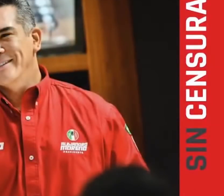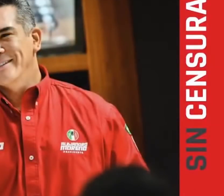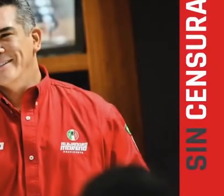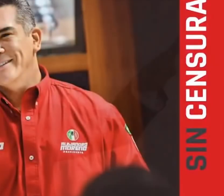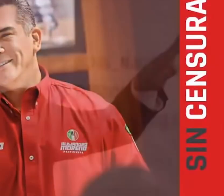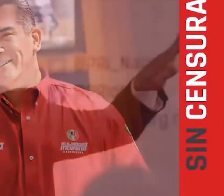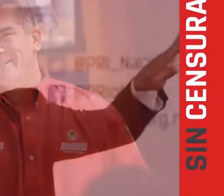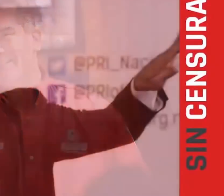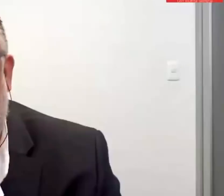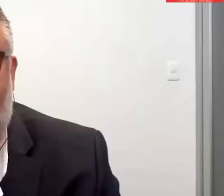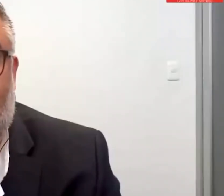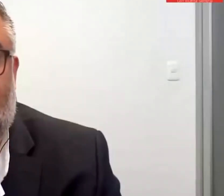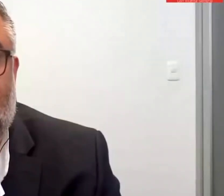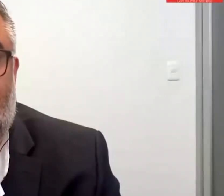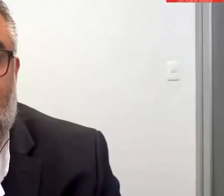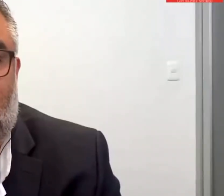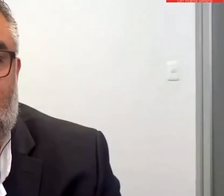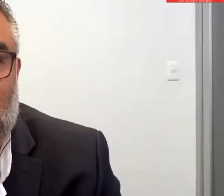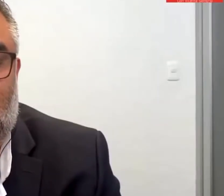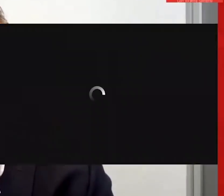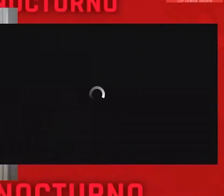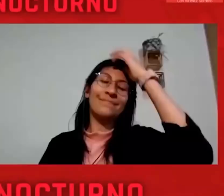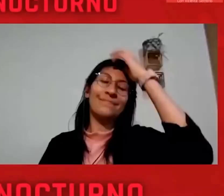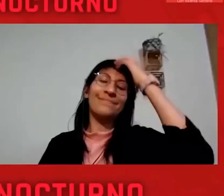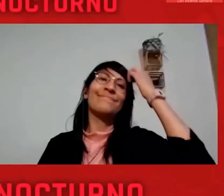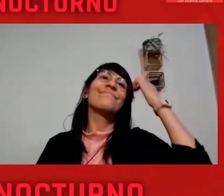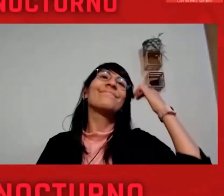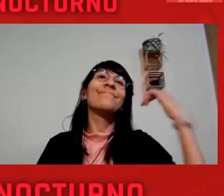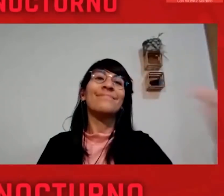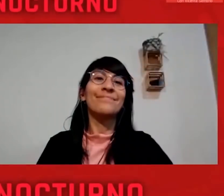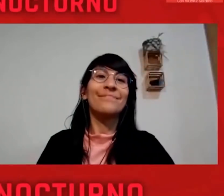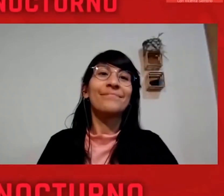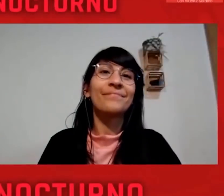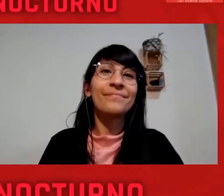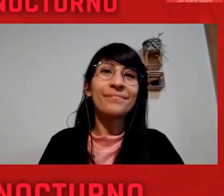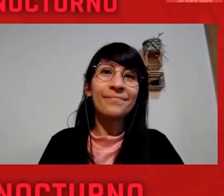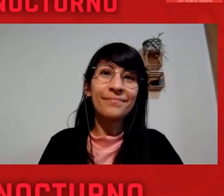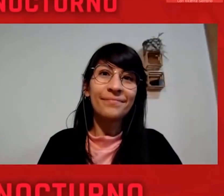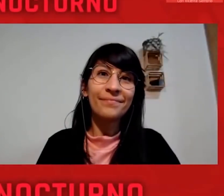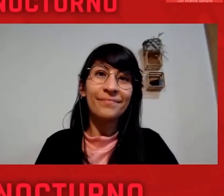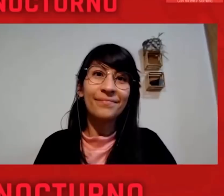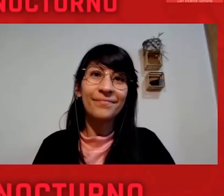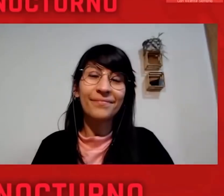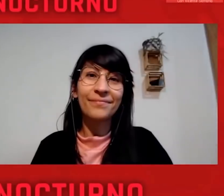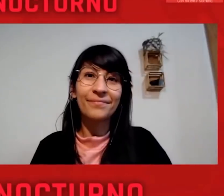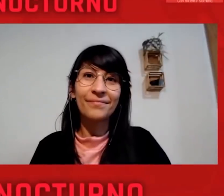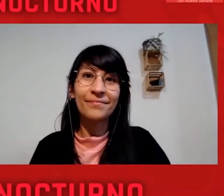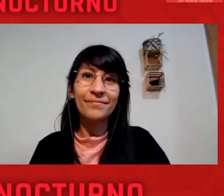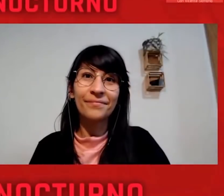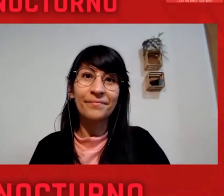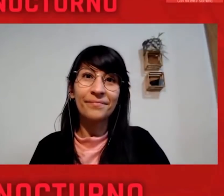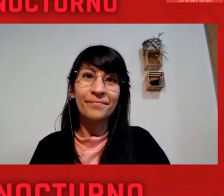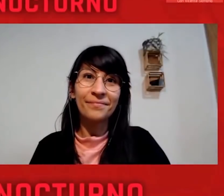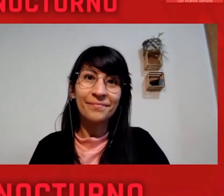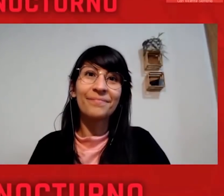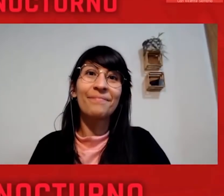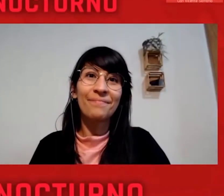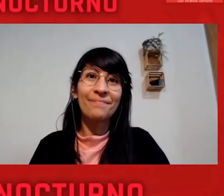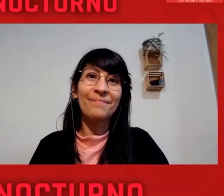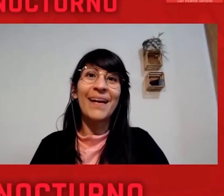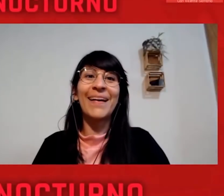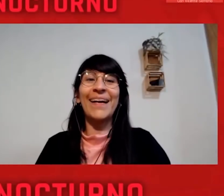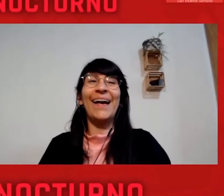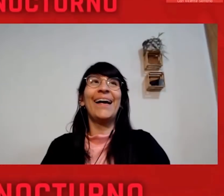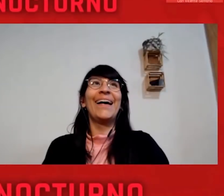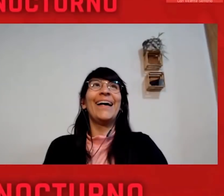pues. Mi querida Carla Mote, te saludo con mucho gusto. ¿Cómo ves a estos priistas que se llevan muy pesado entre ellos?